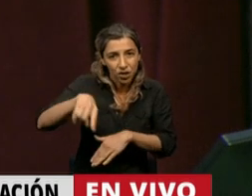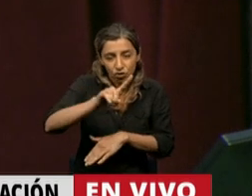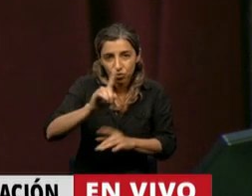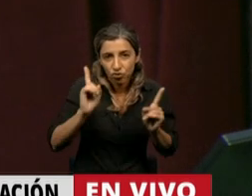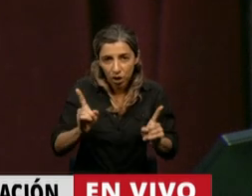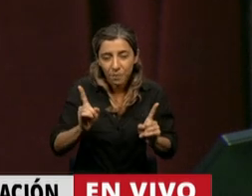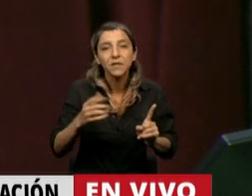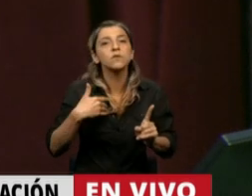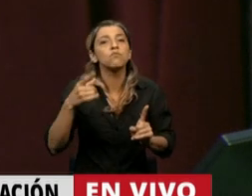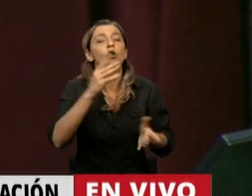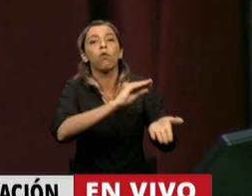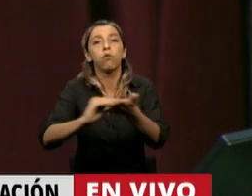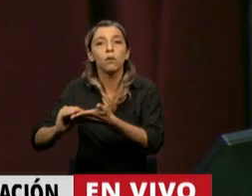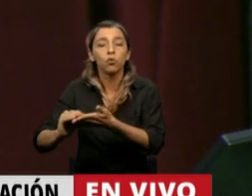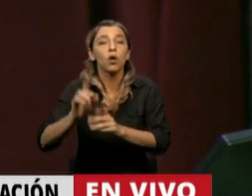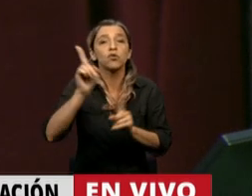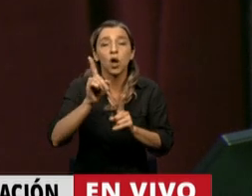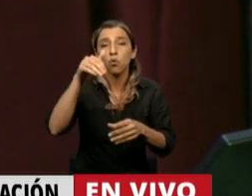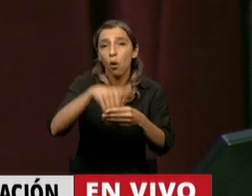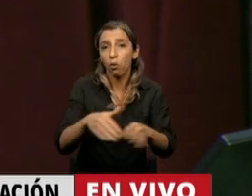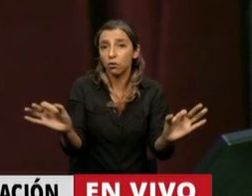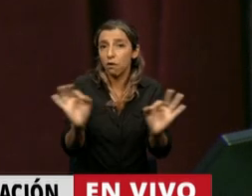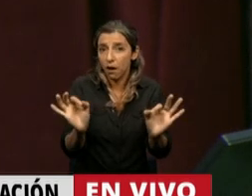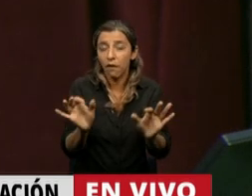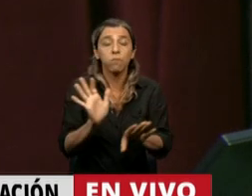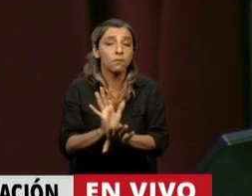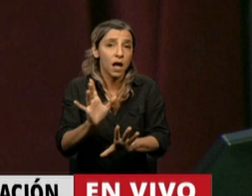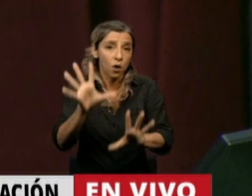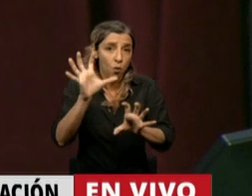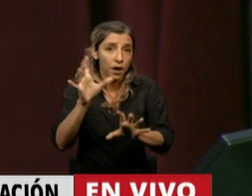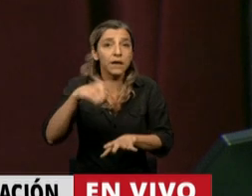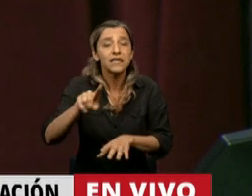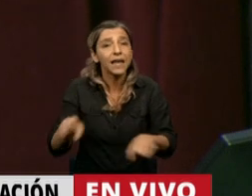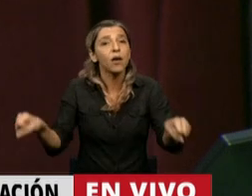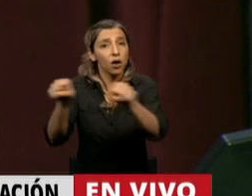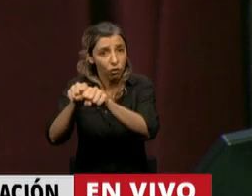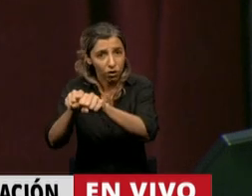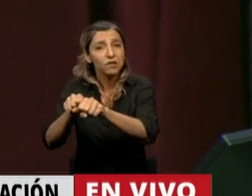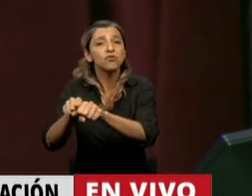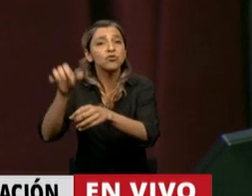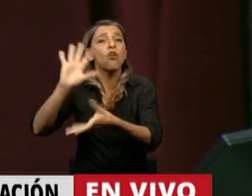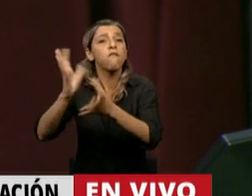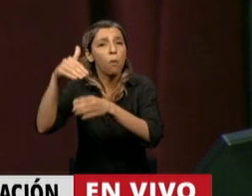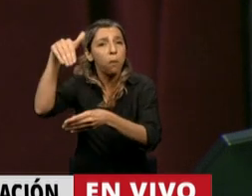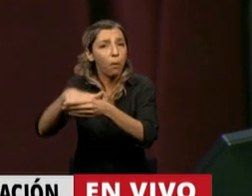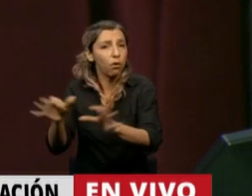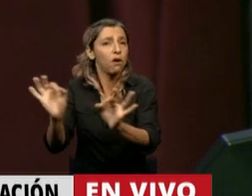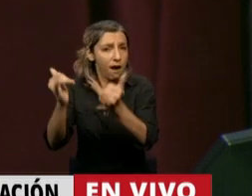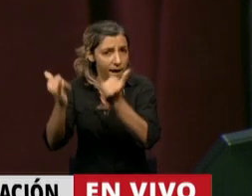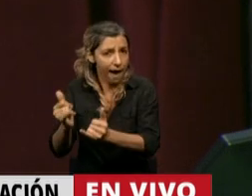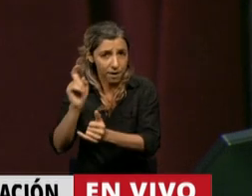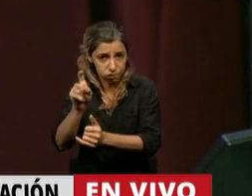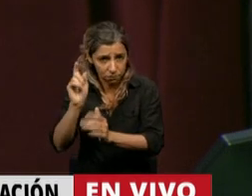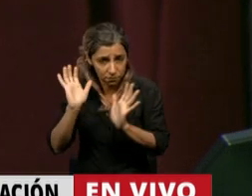a los diputados que se van a abstener que el voto de abstención está dentro de la aplicación del bpn sírvanse